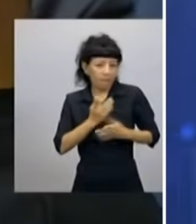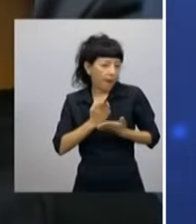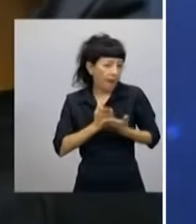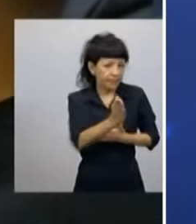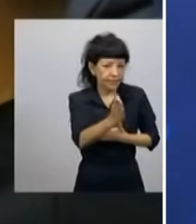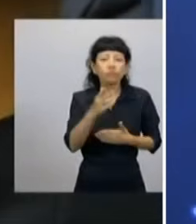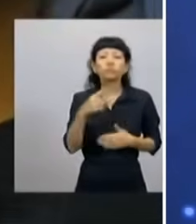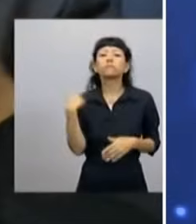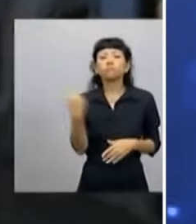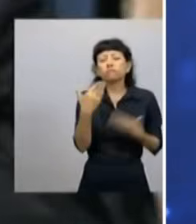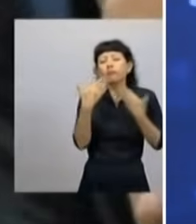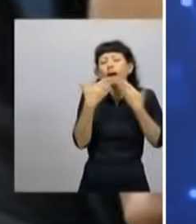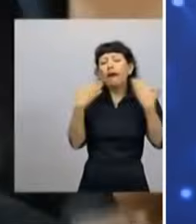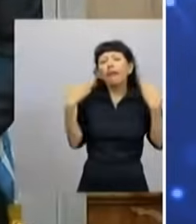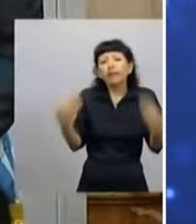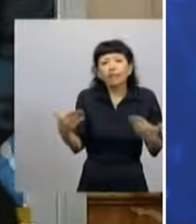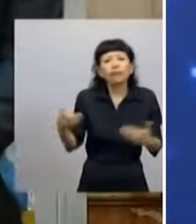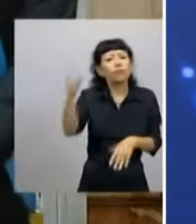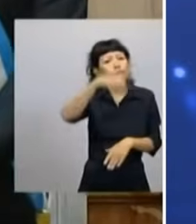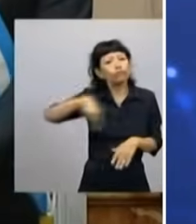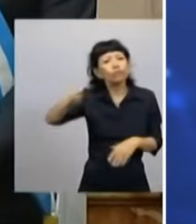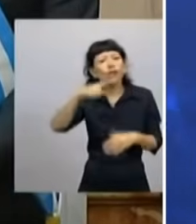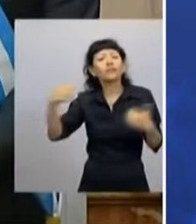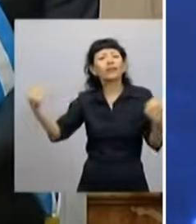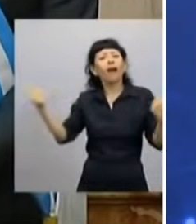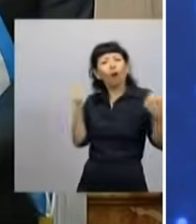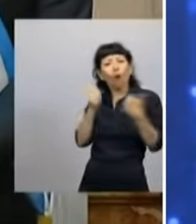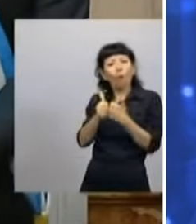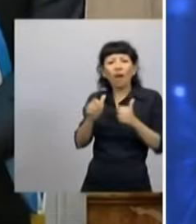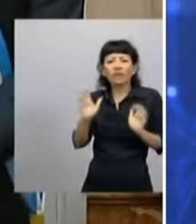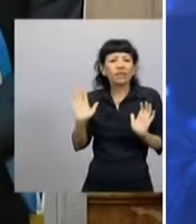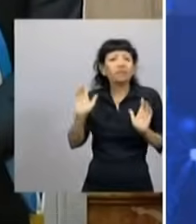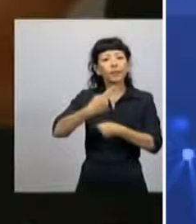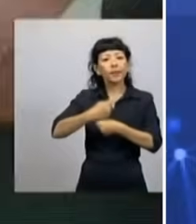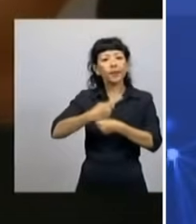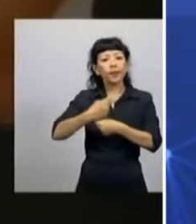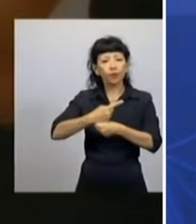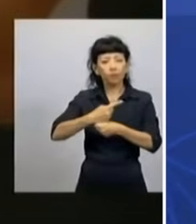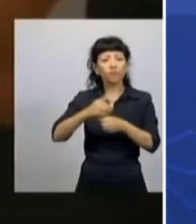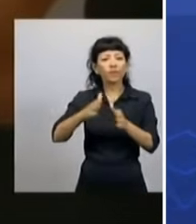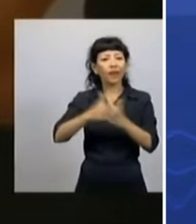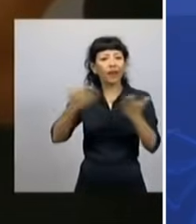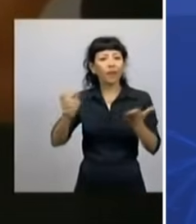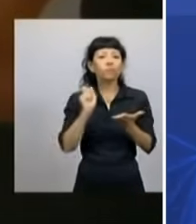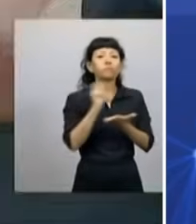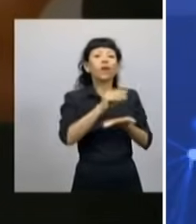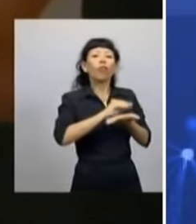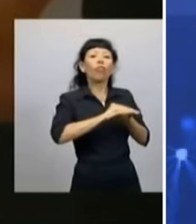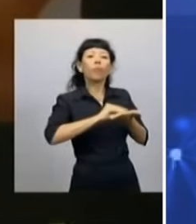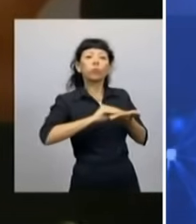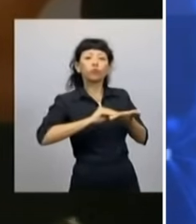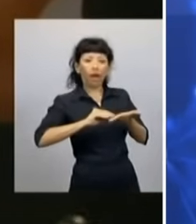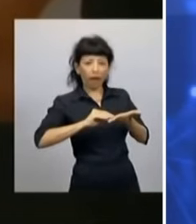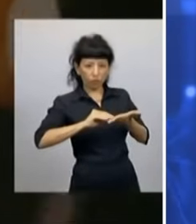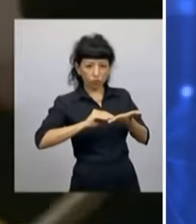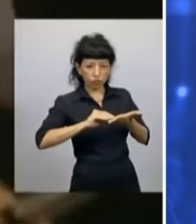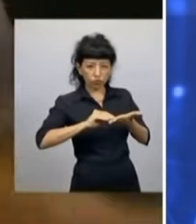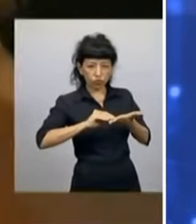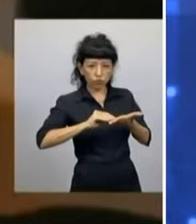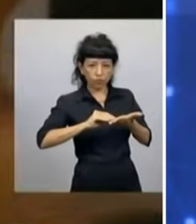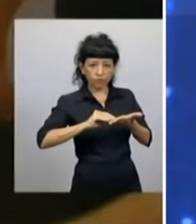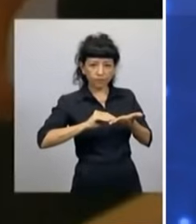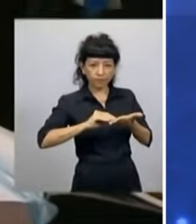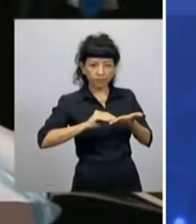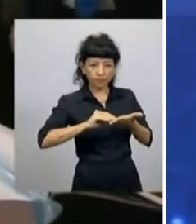no tiene plata, no tiene plata para cumplir con sus compromisos, no tiene plata para siquiera pagar sus insumos importados. Por lo tanto,